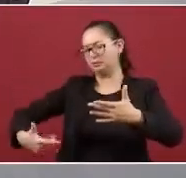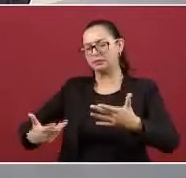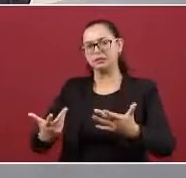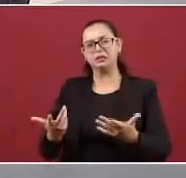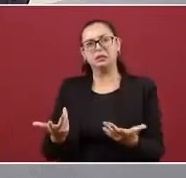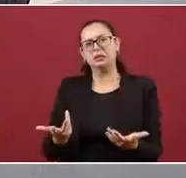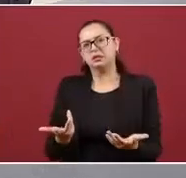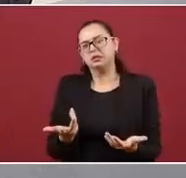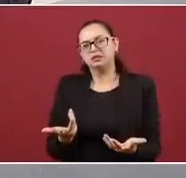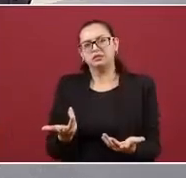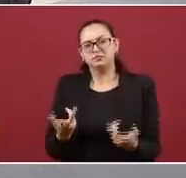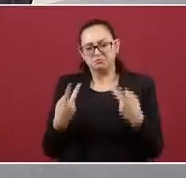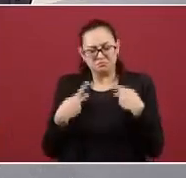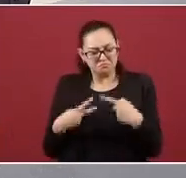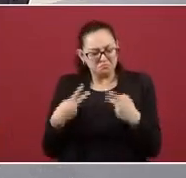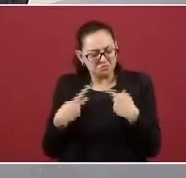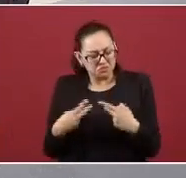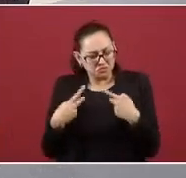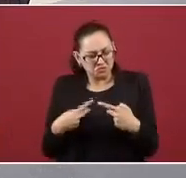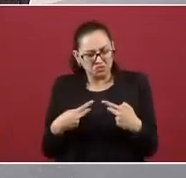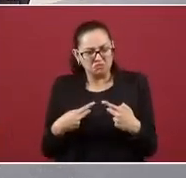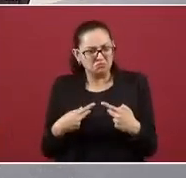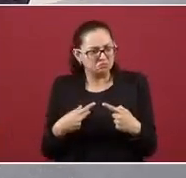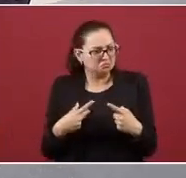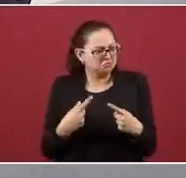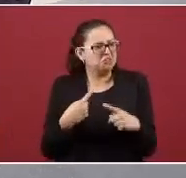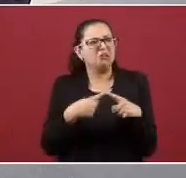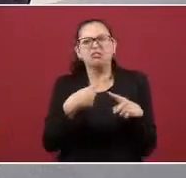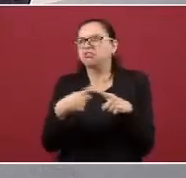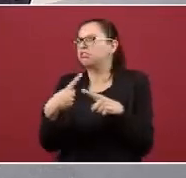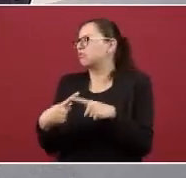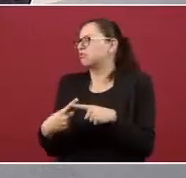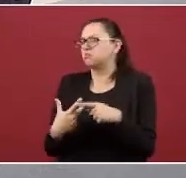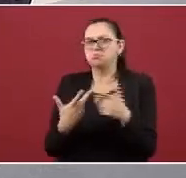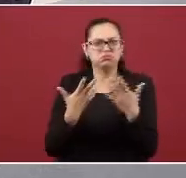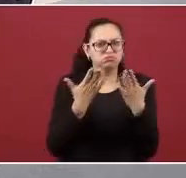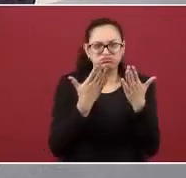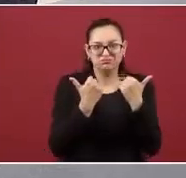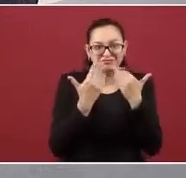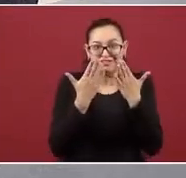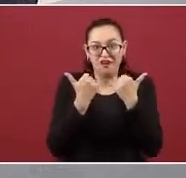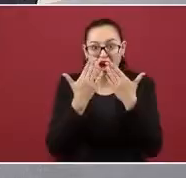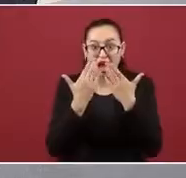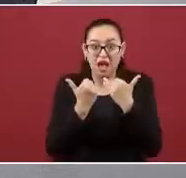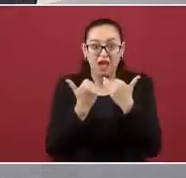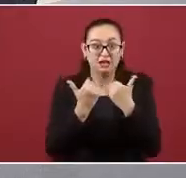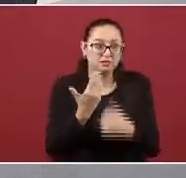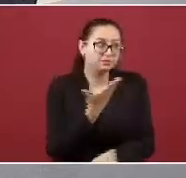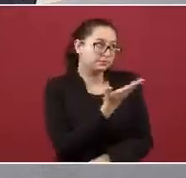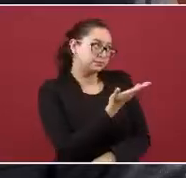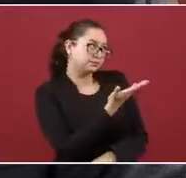de personas que no existían y se pagaba